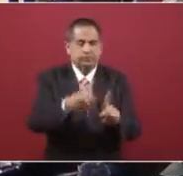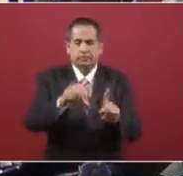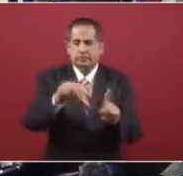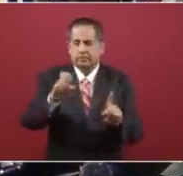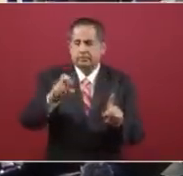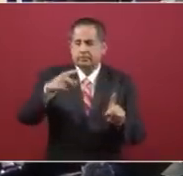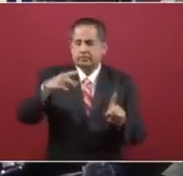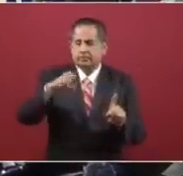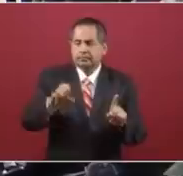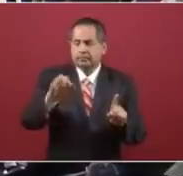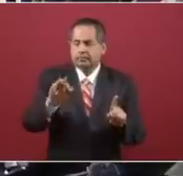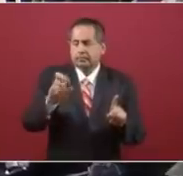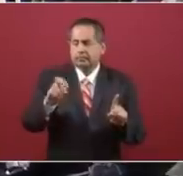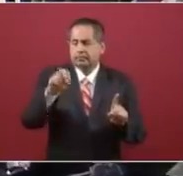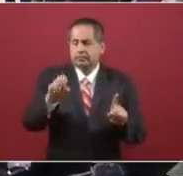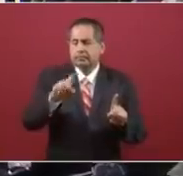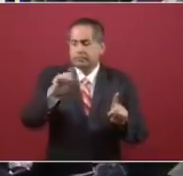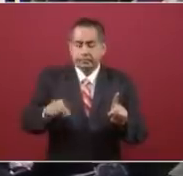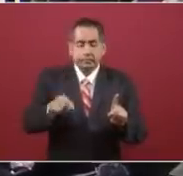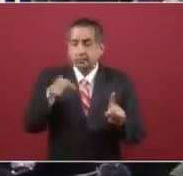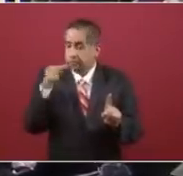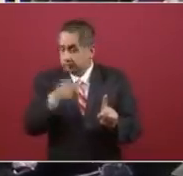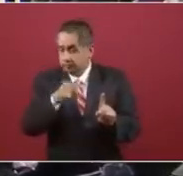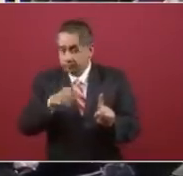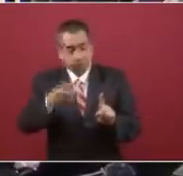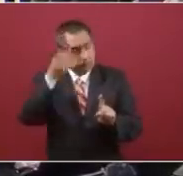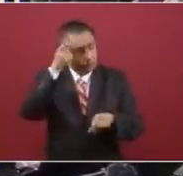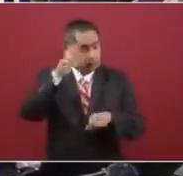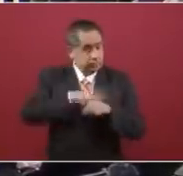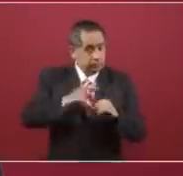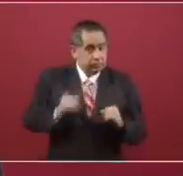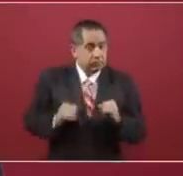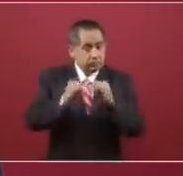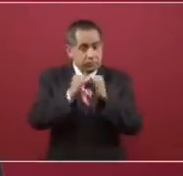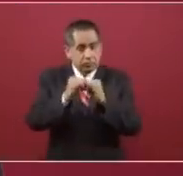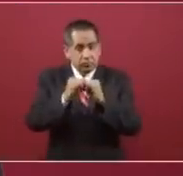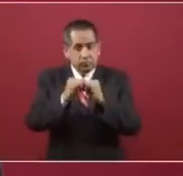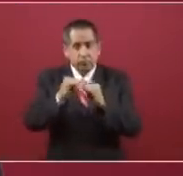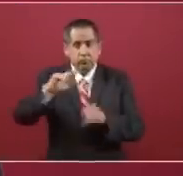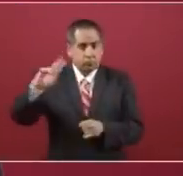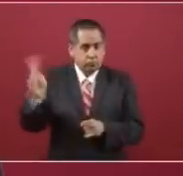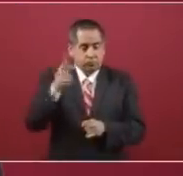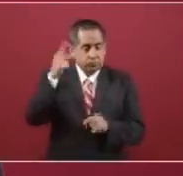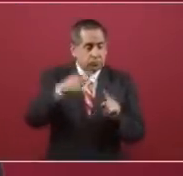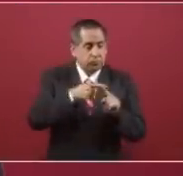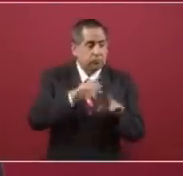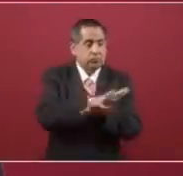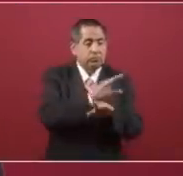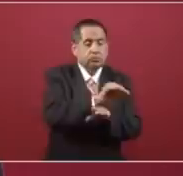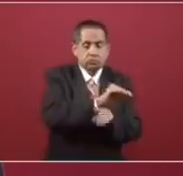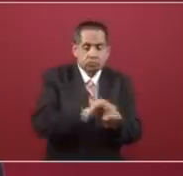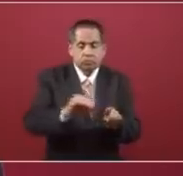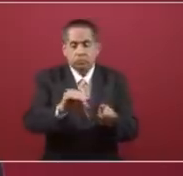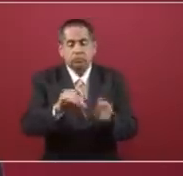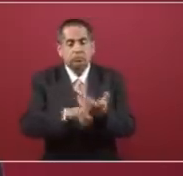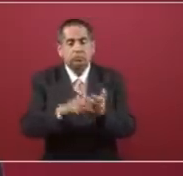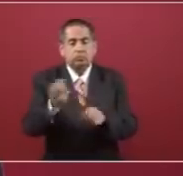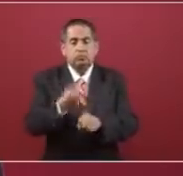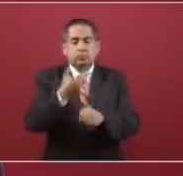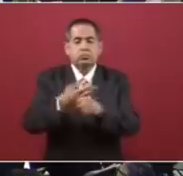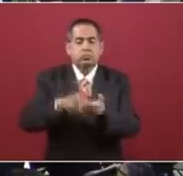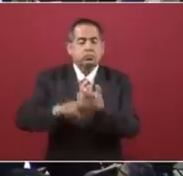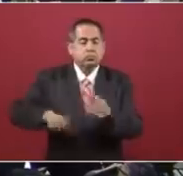Fassnacht quien eh luego de ser eh director del Instituto Nacional, Instituto Politécnico Nacional, se fue como a la Secretaría de